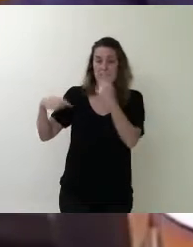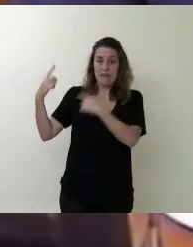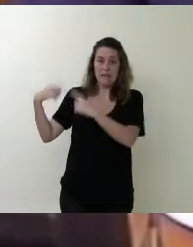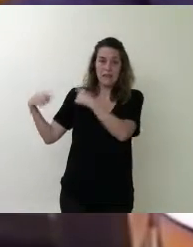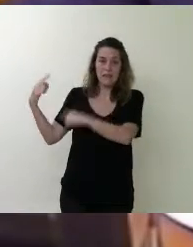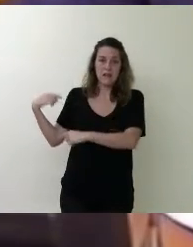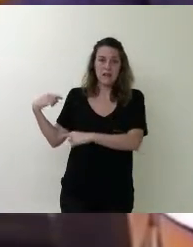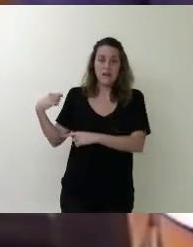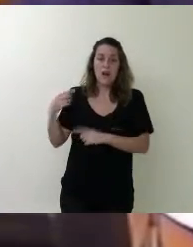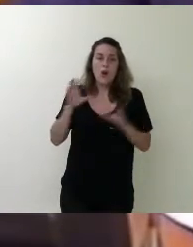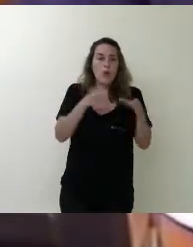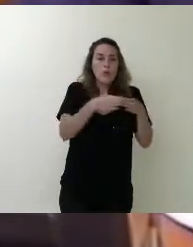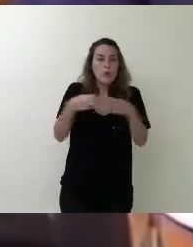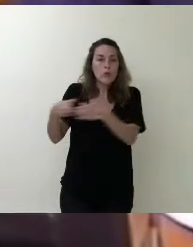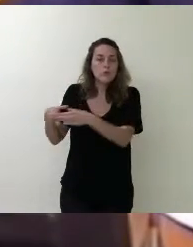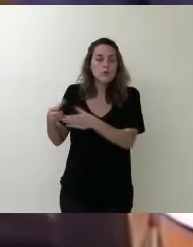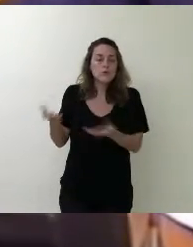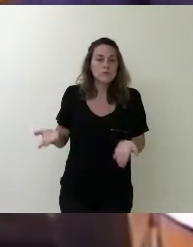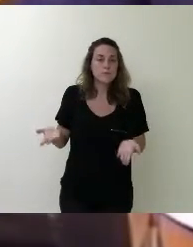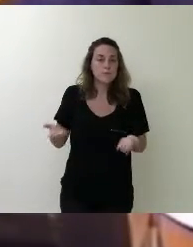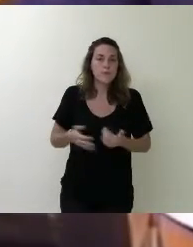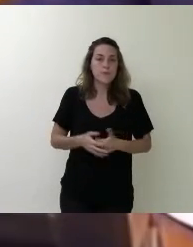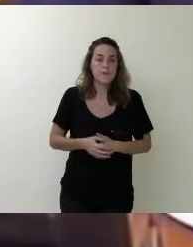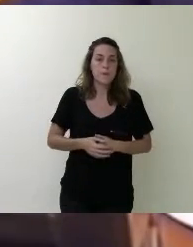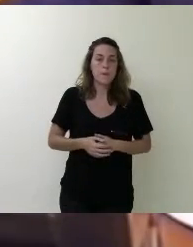Diciendo los grupos.